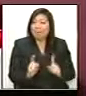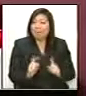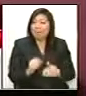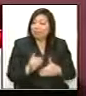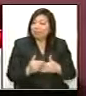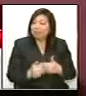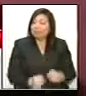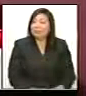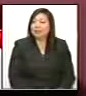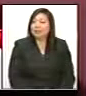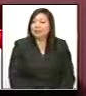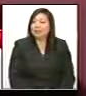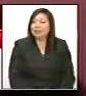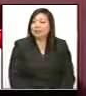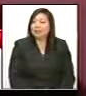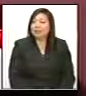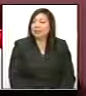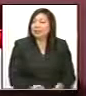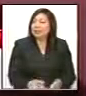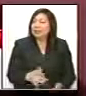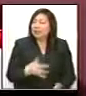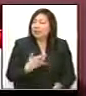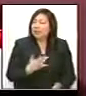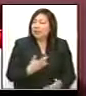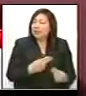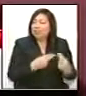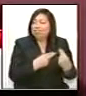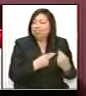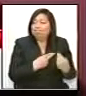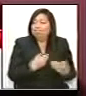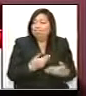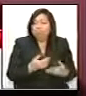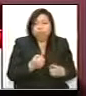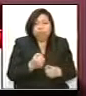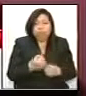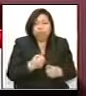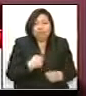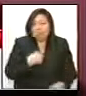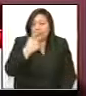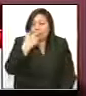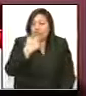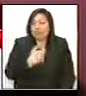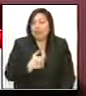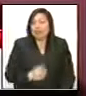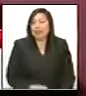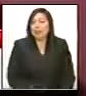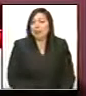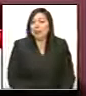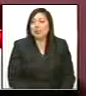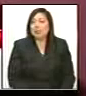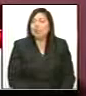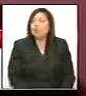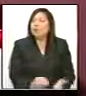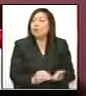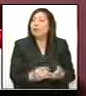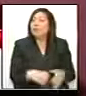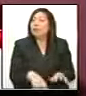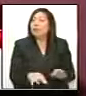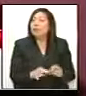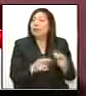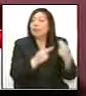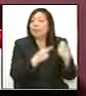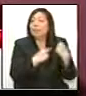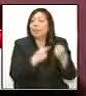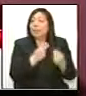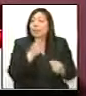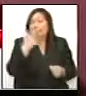porque es tan sensible que te compromete a nivel personal. Y creo que eso es lo importante, comprometerse a